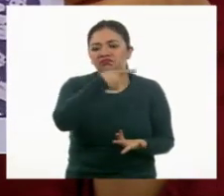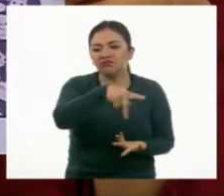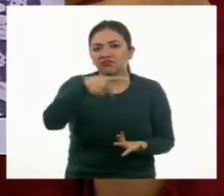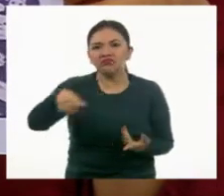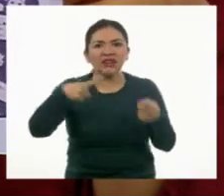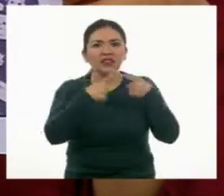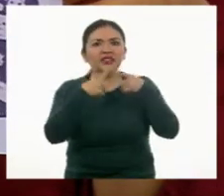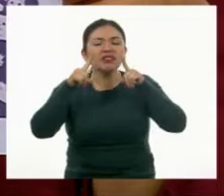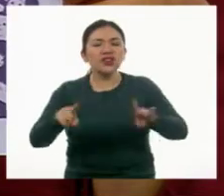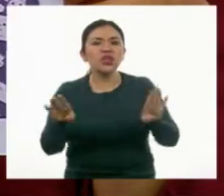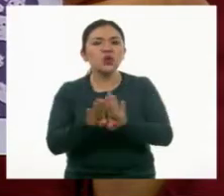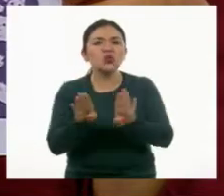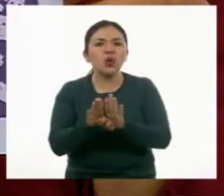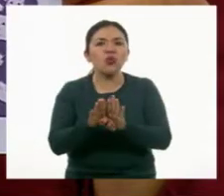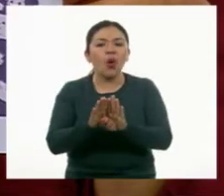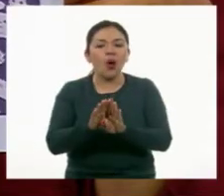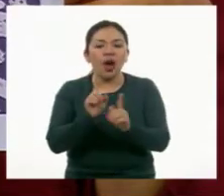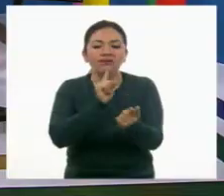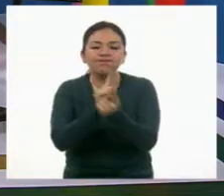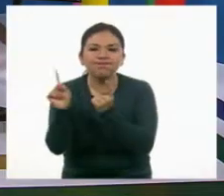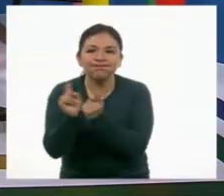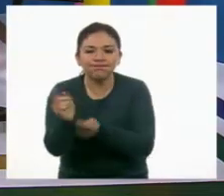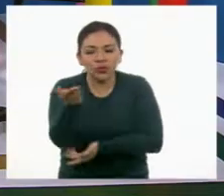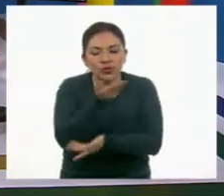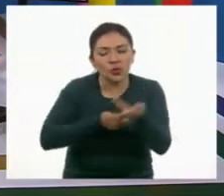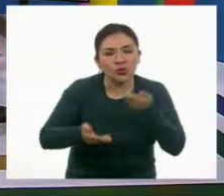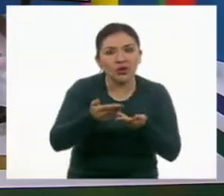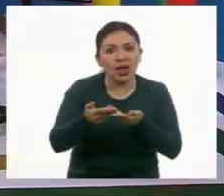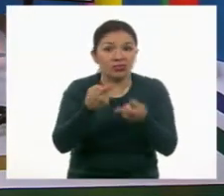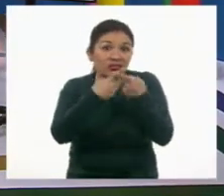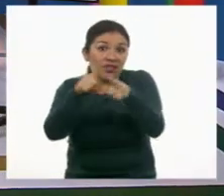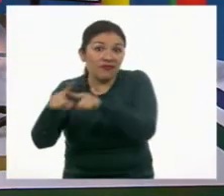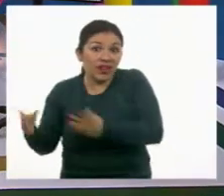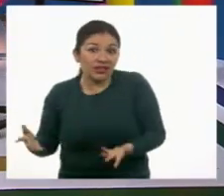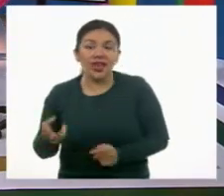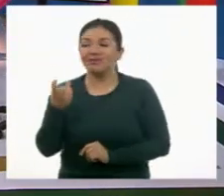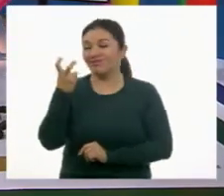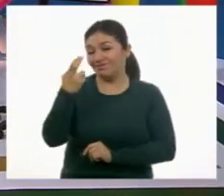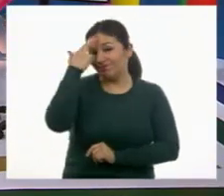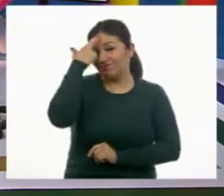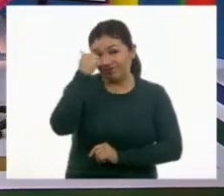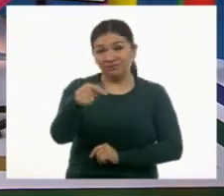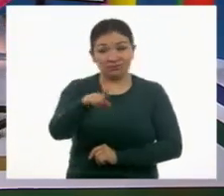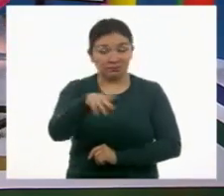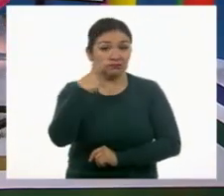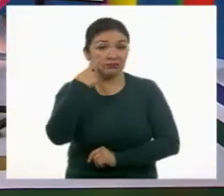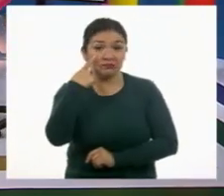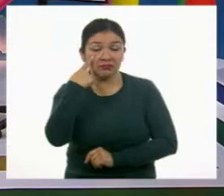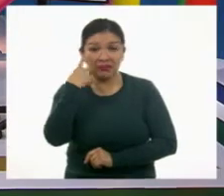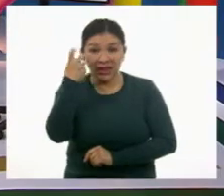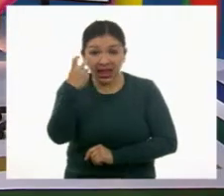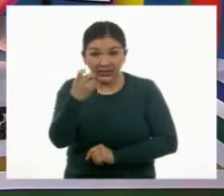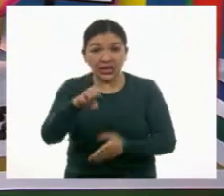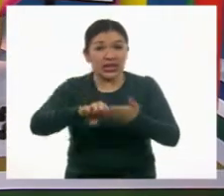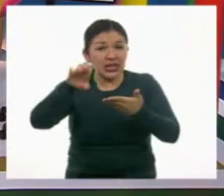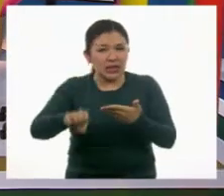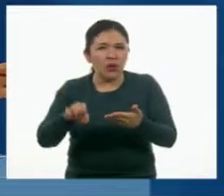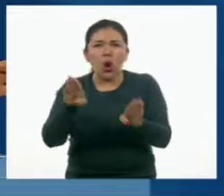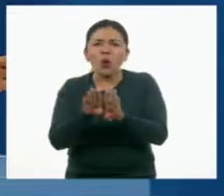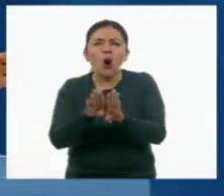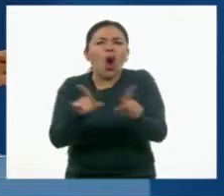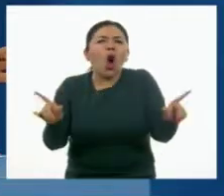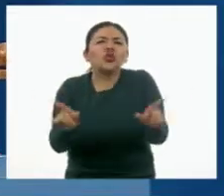pues diferentes para socializar, para convivir. Así es, María. Fíjate que aquí es un ejemplo muy